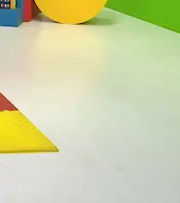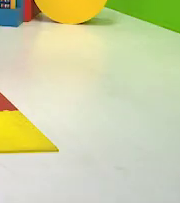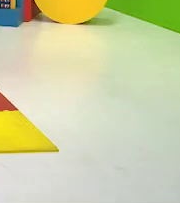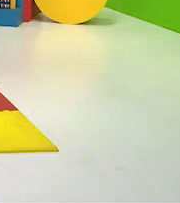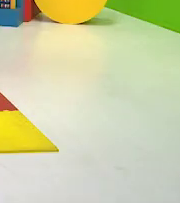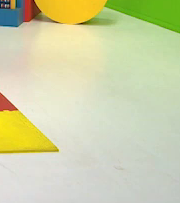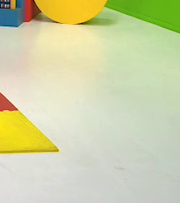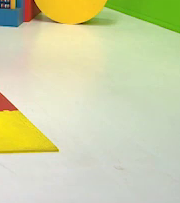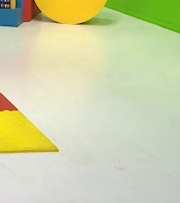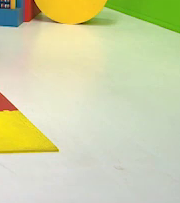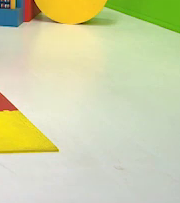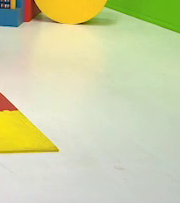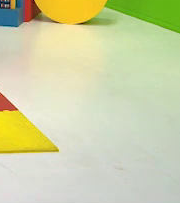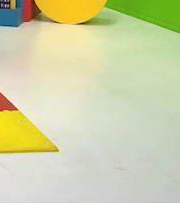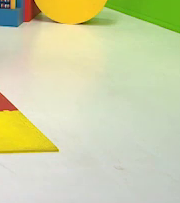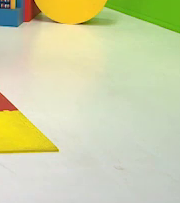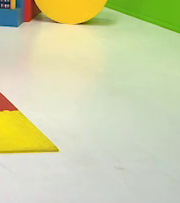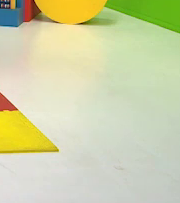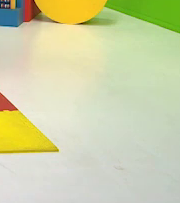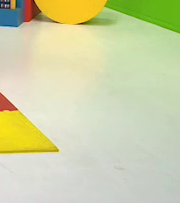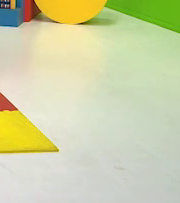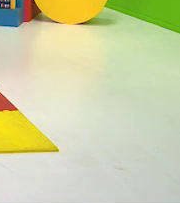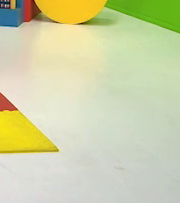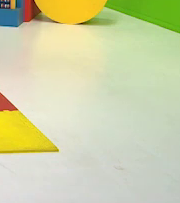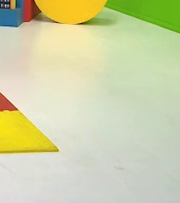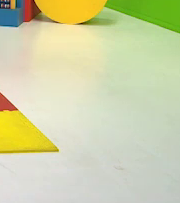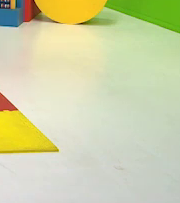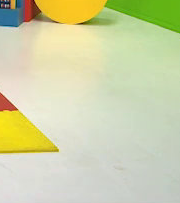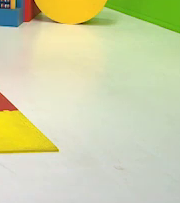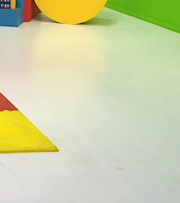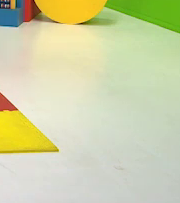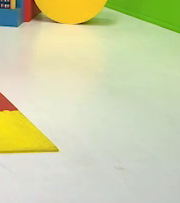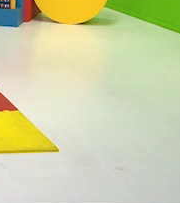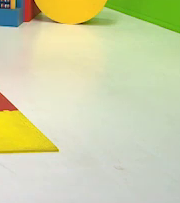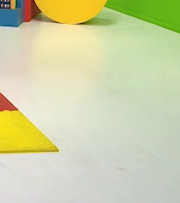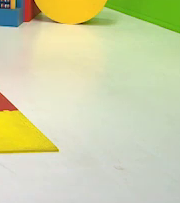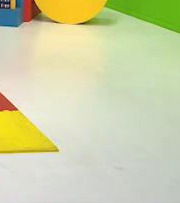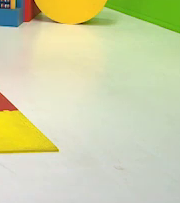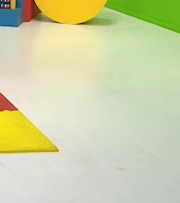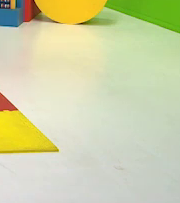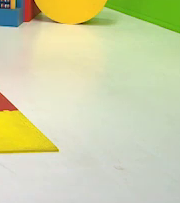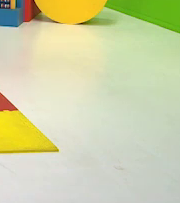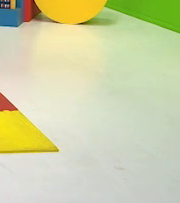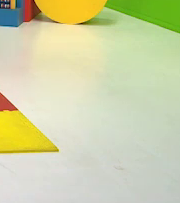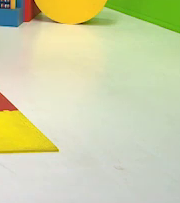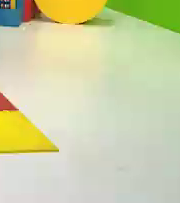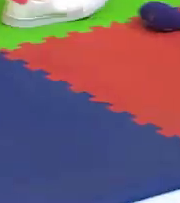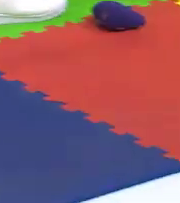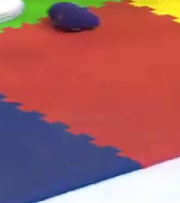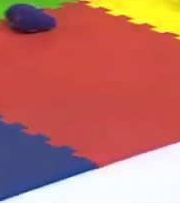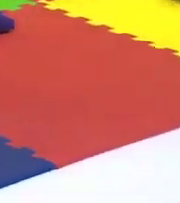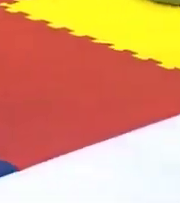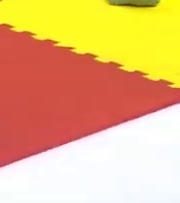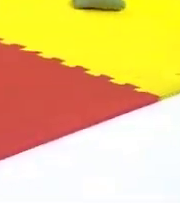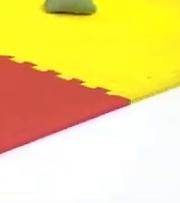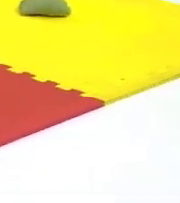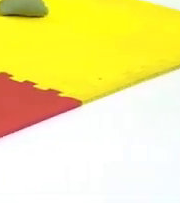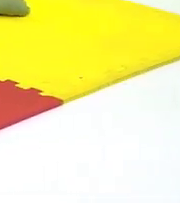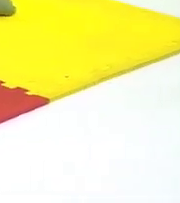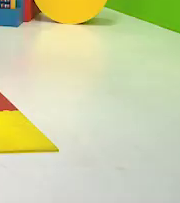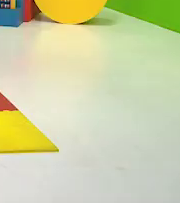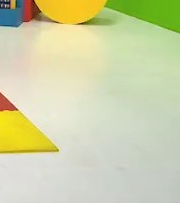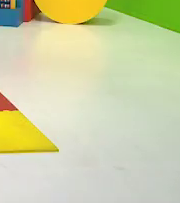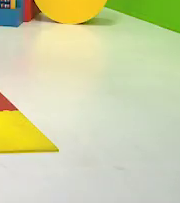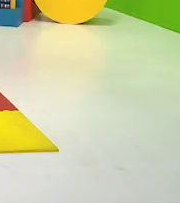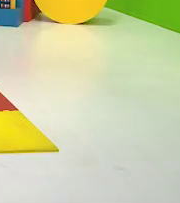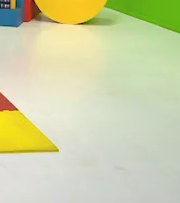qué tan pocas una cama para un planeta caliente caliente caliente caliente